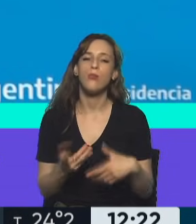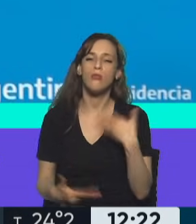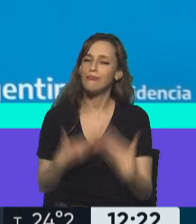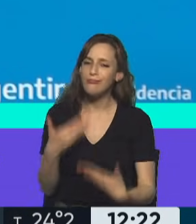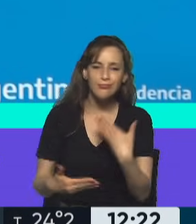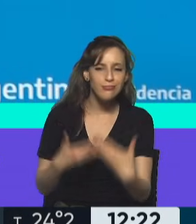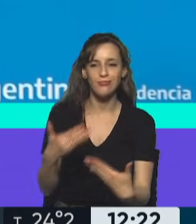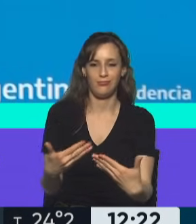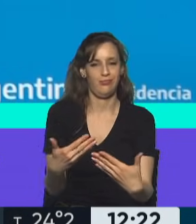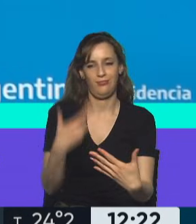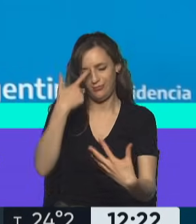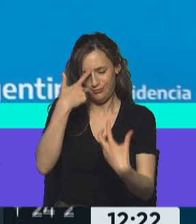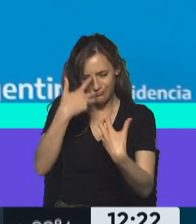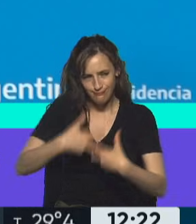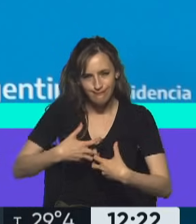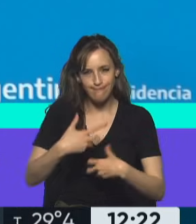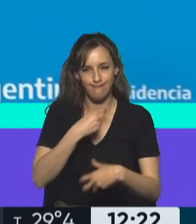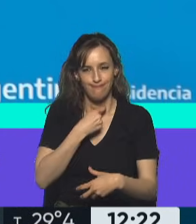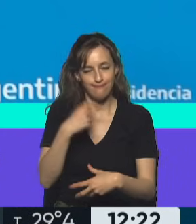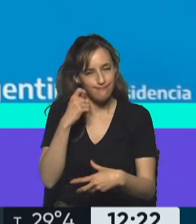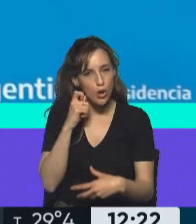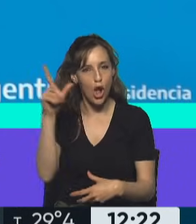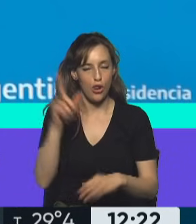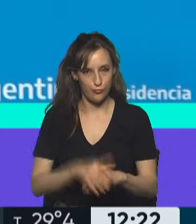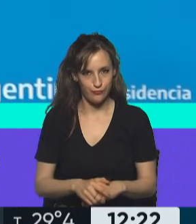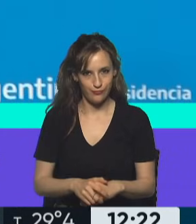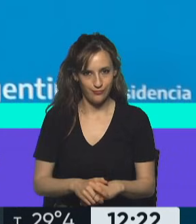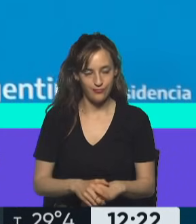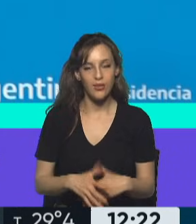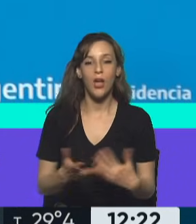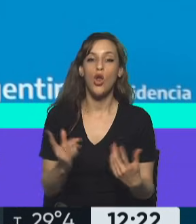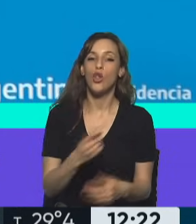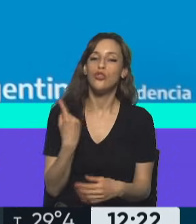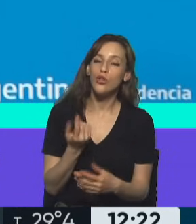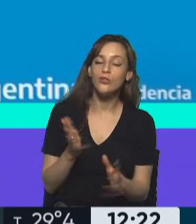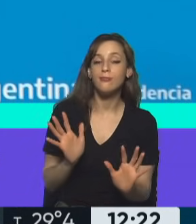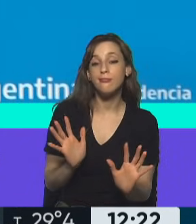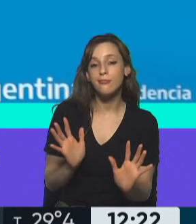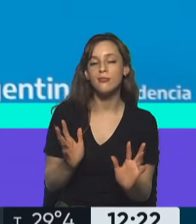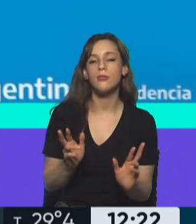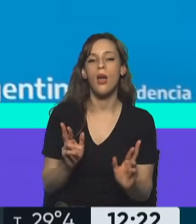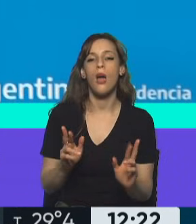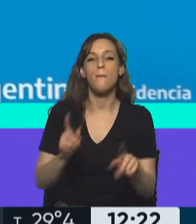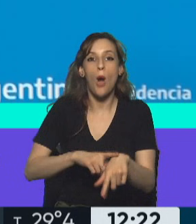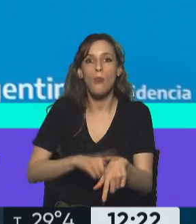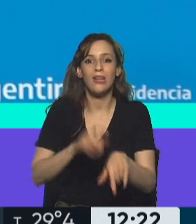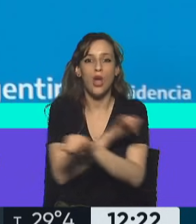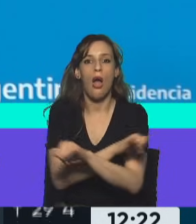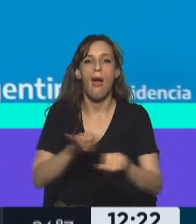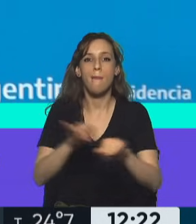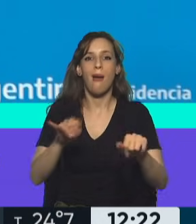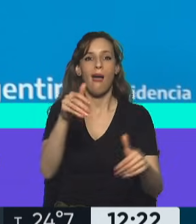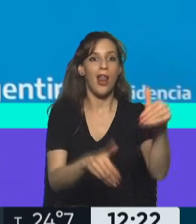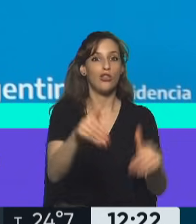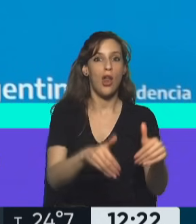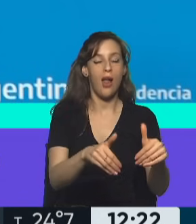de acuerdos. Nosotros esperamos sinceramente que en los naturales intercambios que haya durante la campaña electoral no